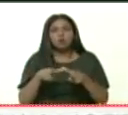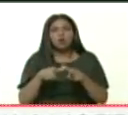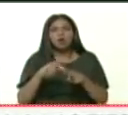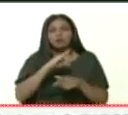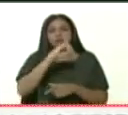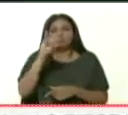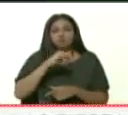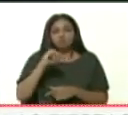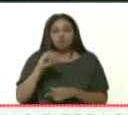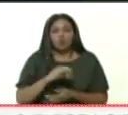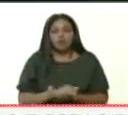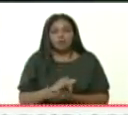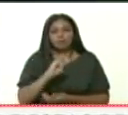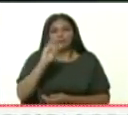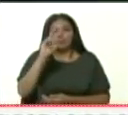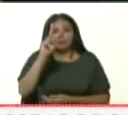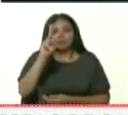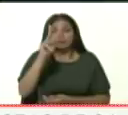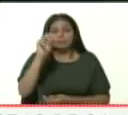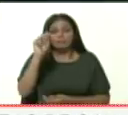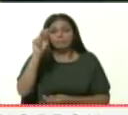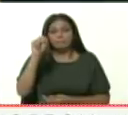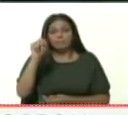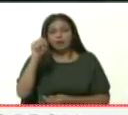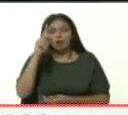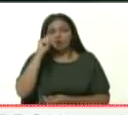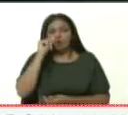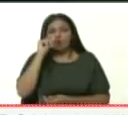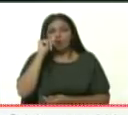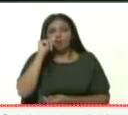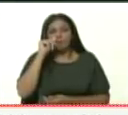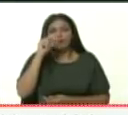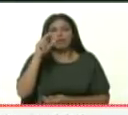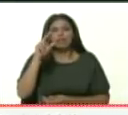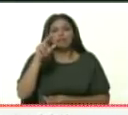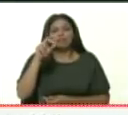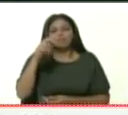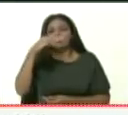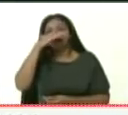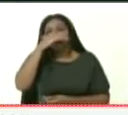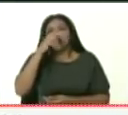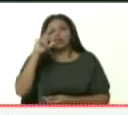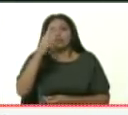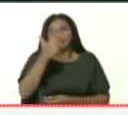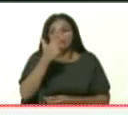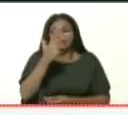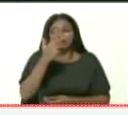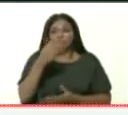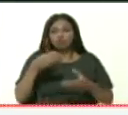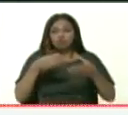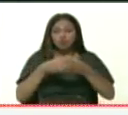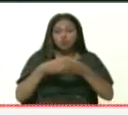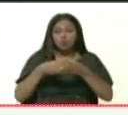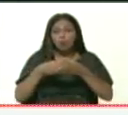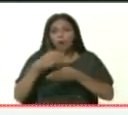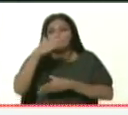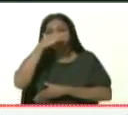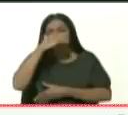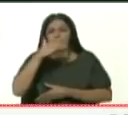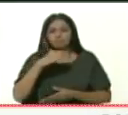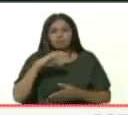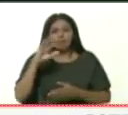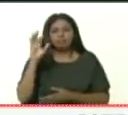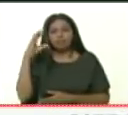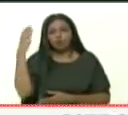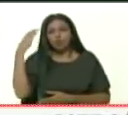Zulia a Iván Pozo Pedroso, alias Nandito, que era el número 3 en la estructura de